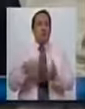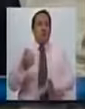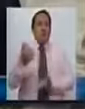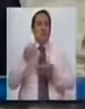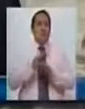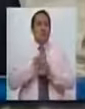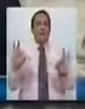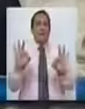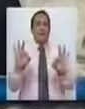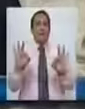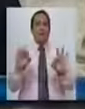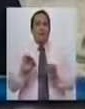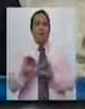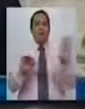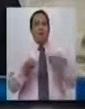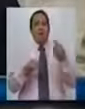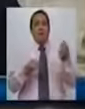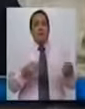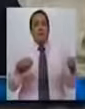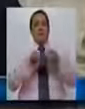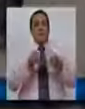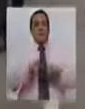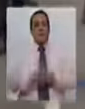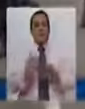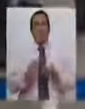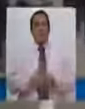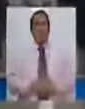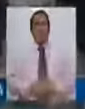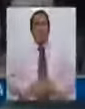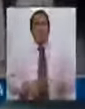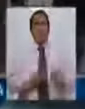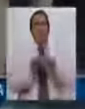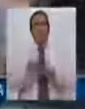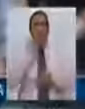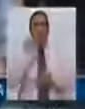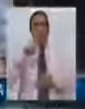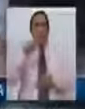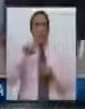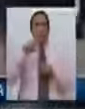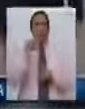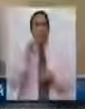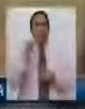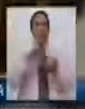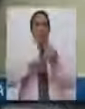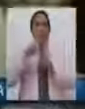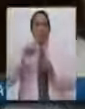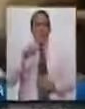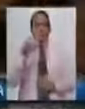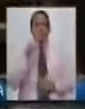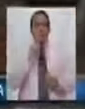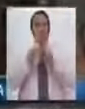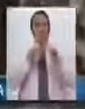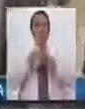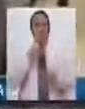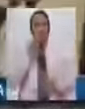bonificación, etcétera, otro dinero más allá de su sueldo. En tanto, Mateo Castañeda, abogado de Castañeda Locio, indicó